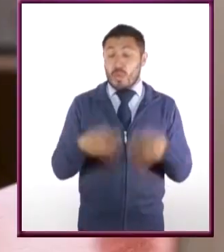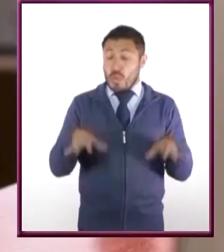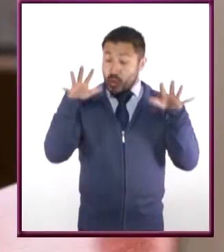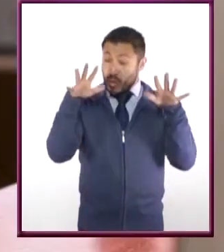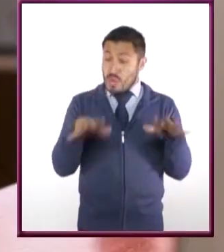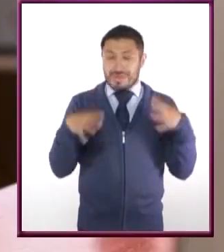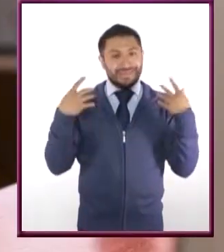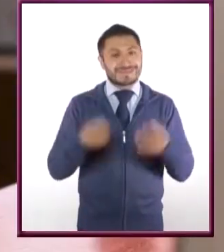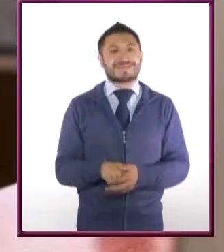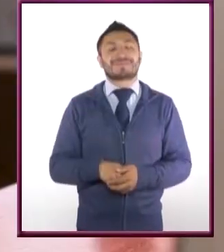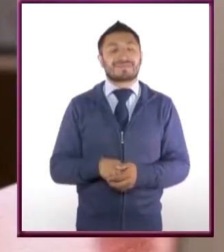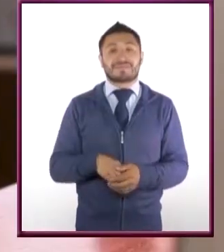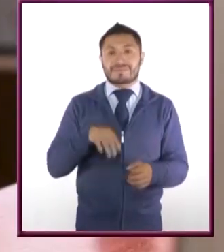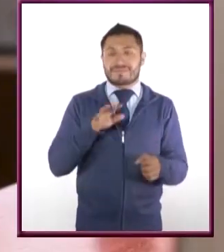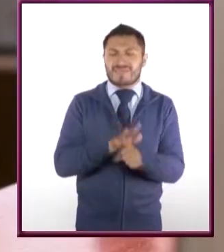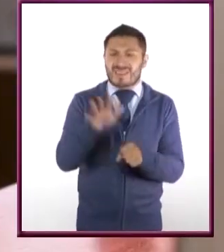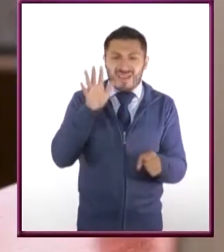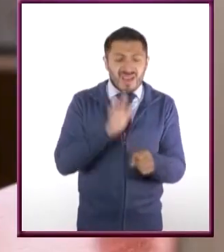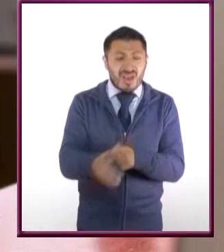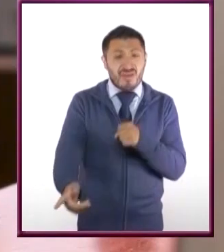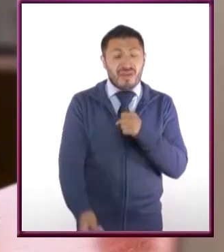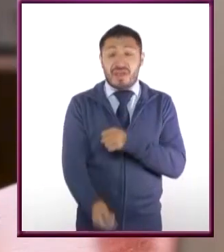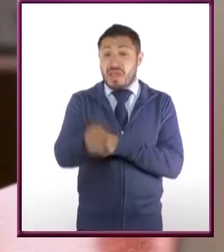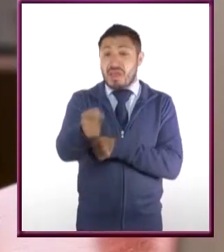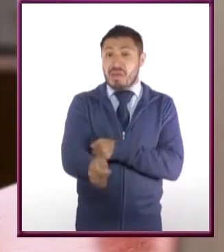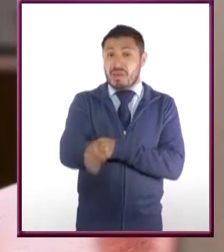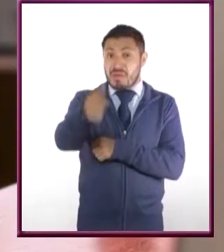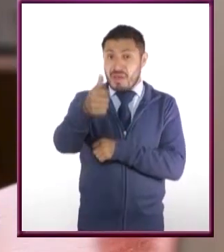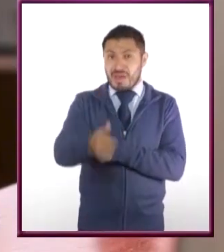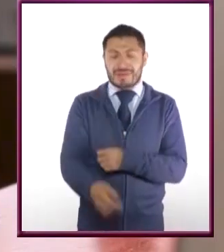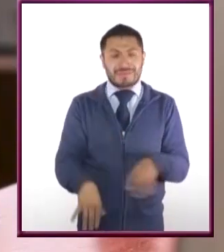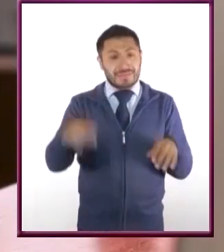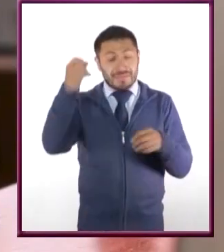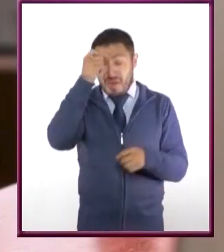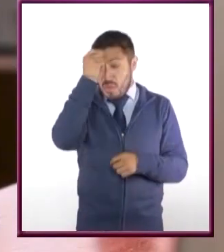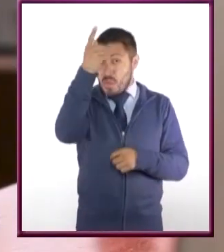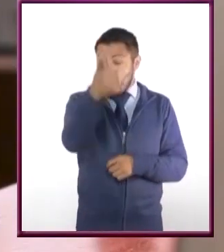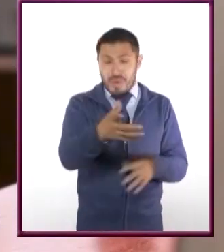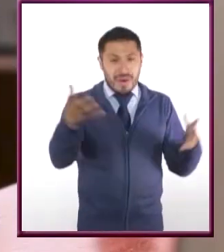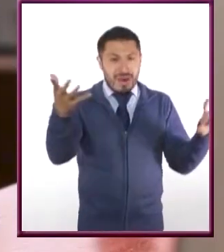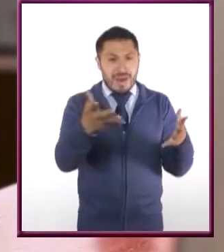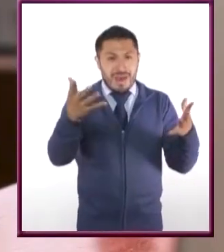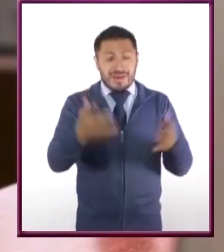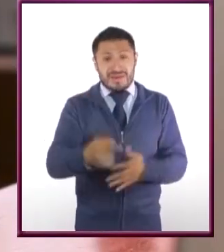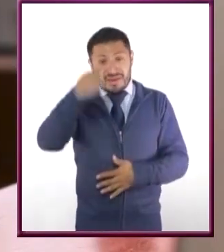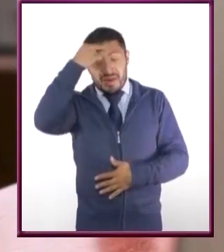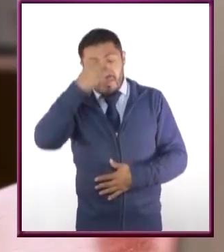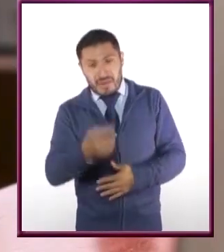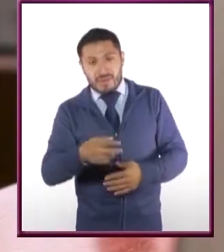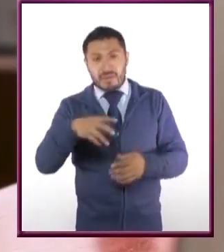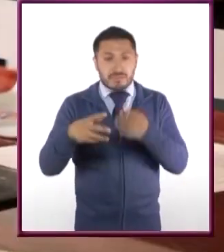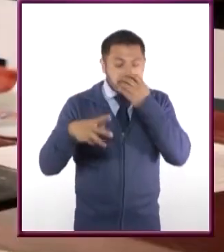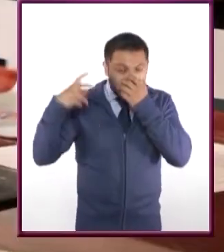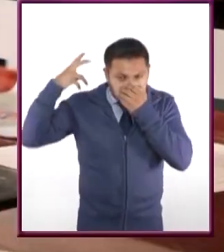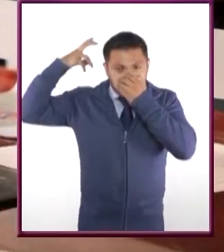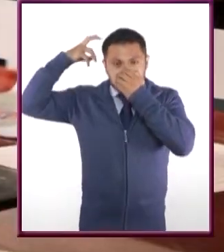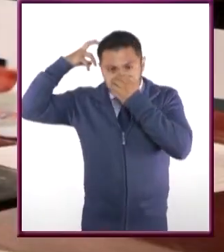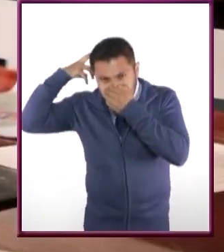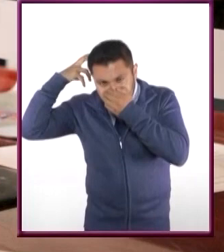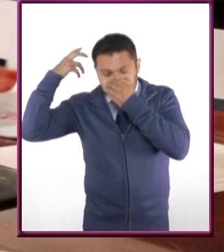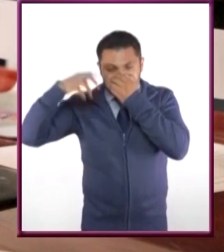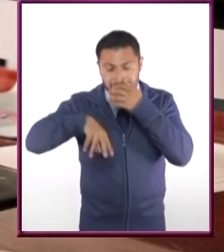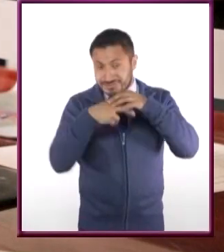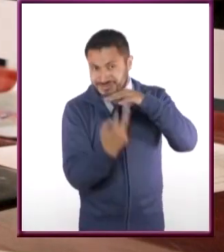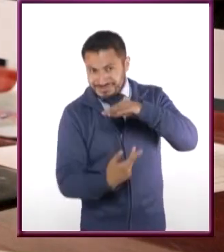¿Y podría platicarnos cuál fue la primera invención que creó el hombre para poder respirar debajo del agua? Pues en